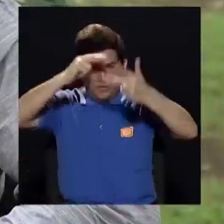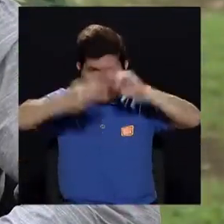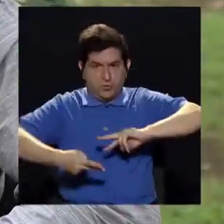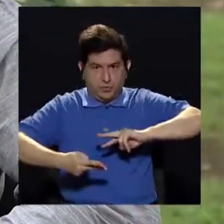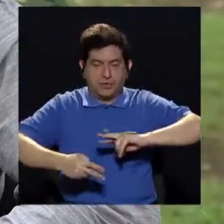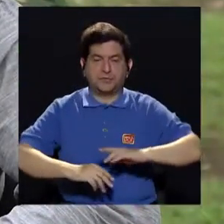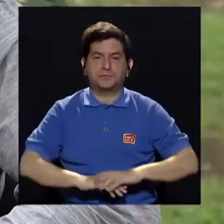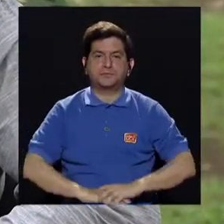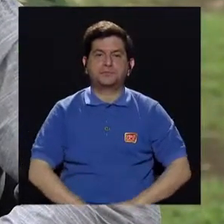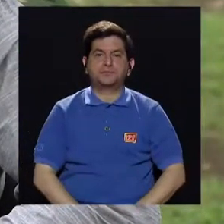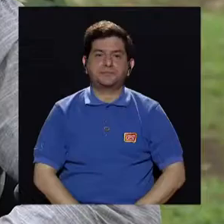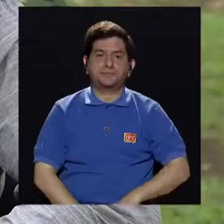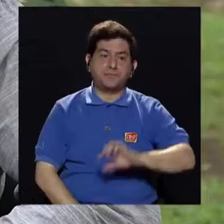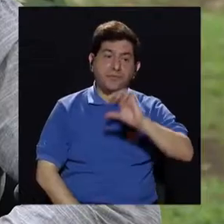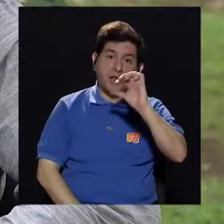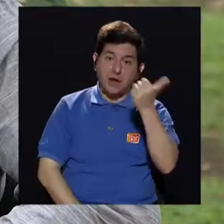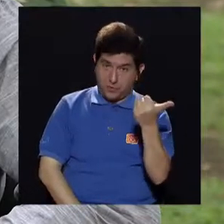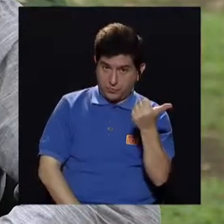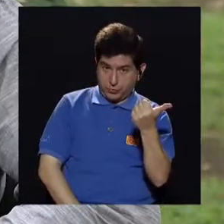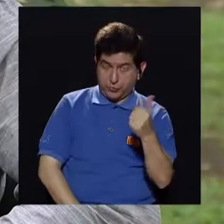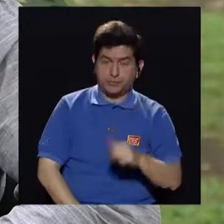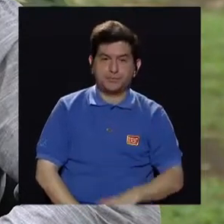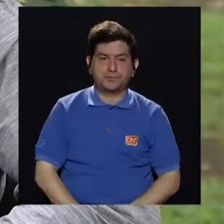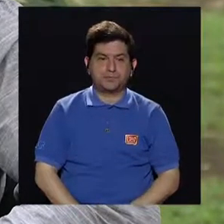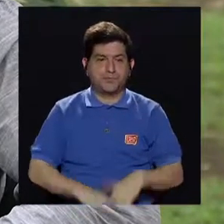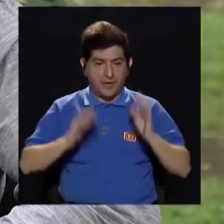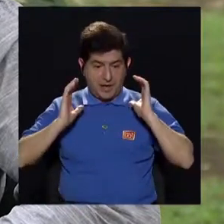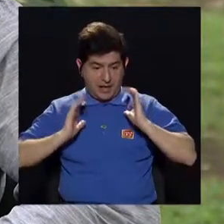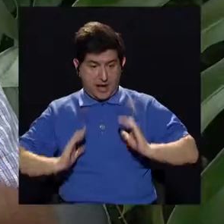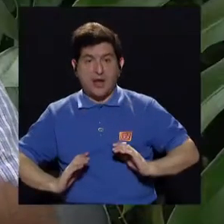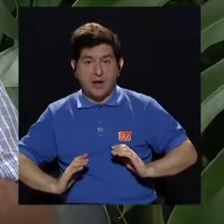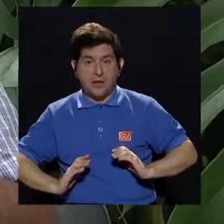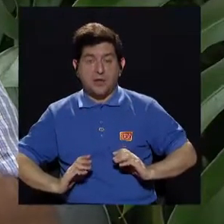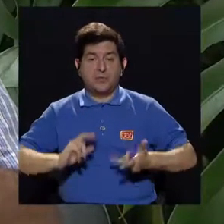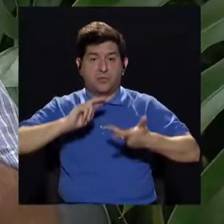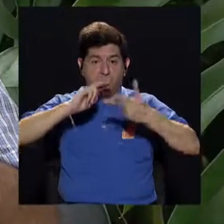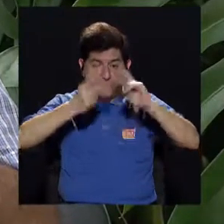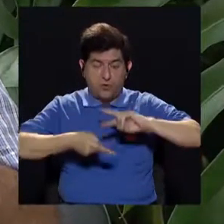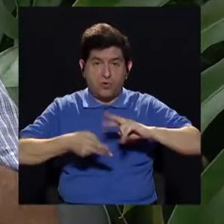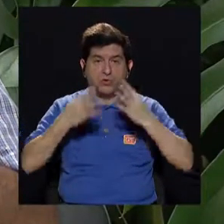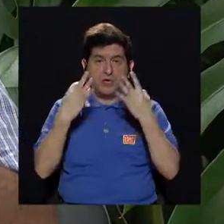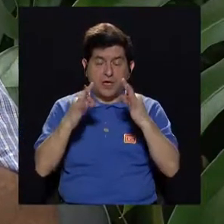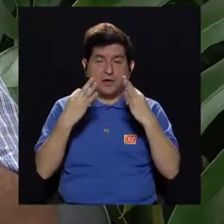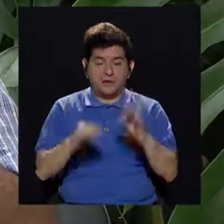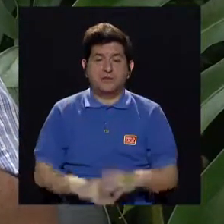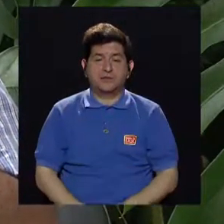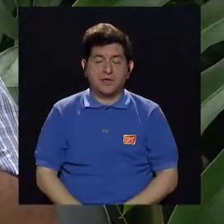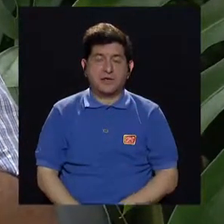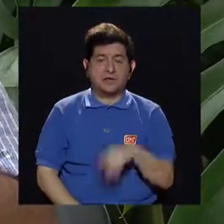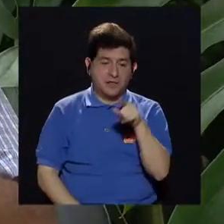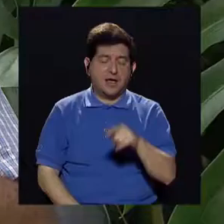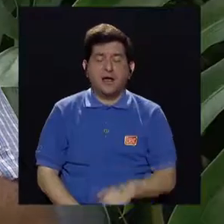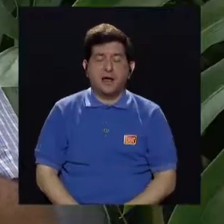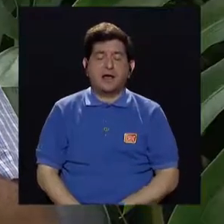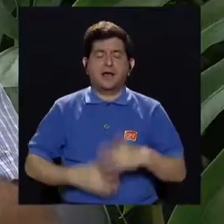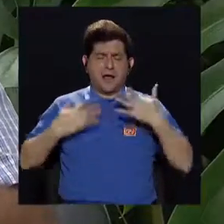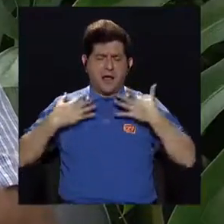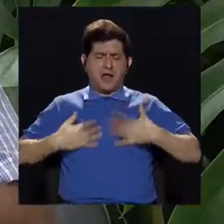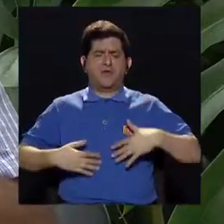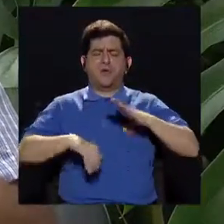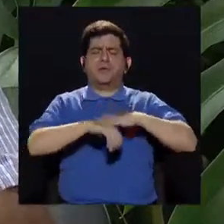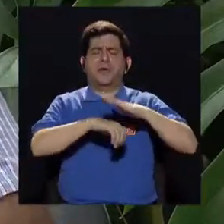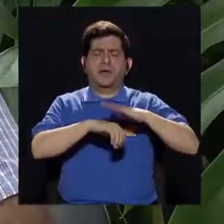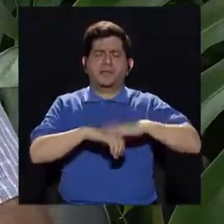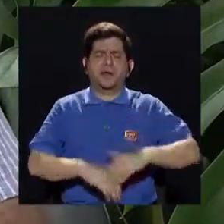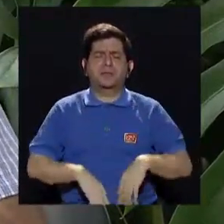hace un efecto inverso. Y el otro asunto, evidentemente, el cuerpo, más bien es todo lo contrario. Hay que tratar de correr con ropa holgada, muy fresca, que